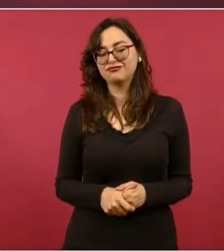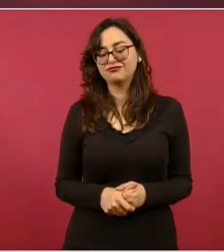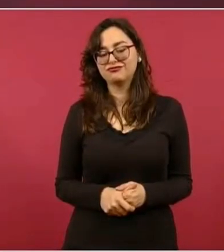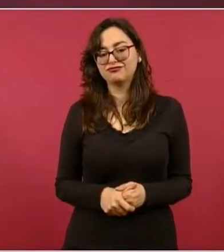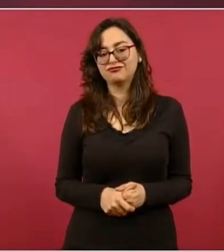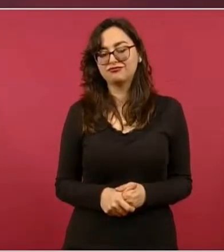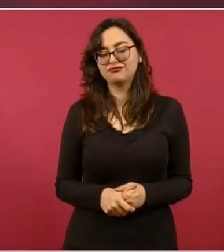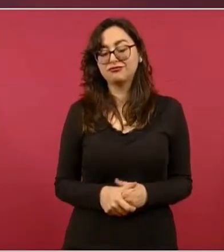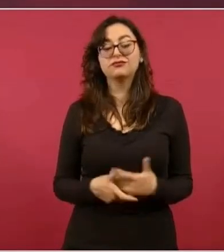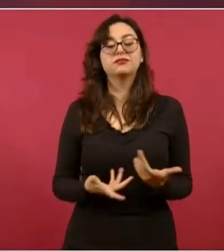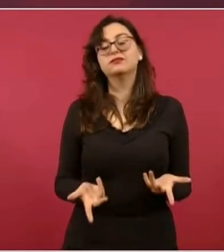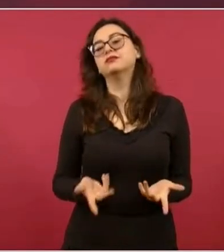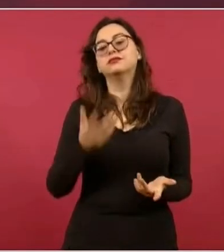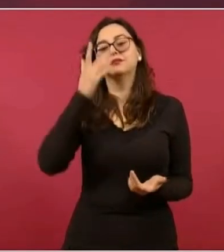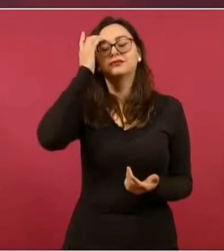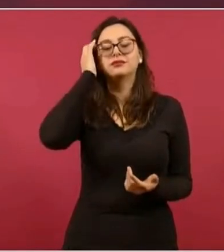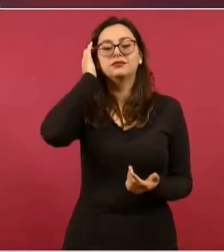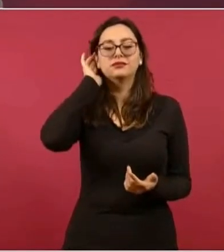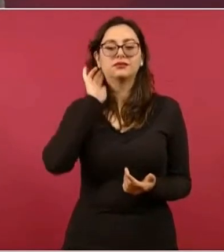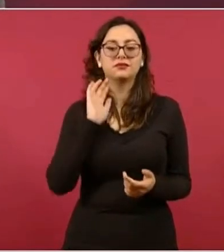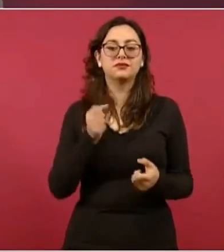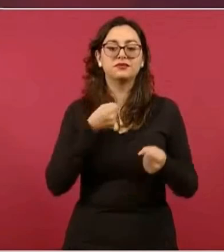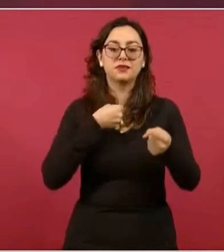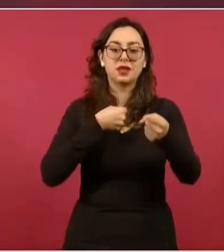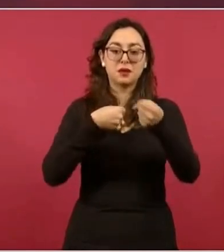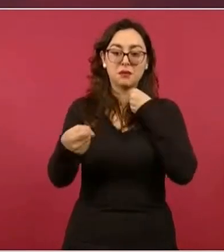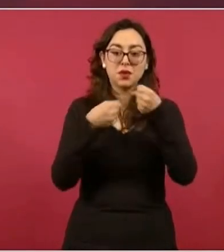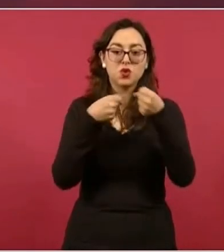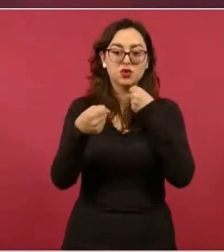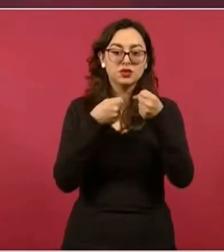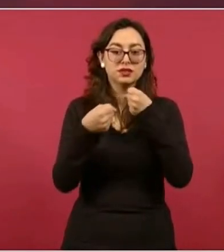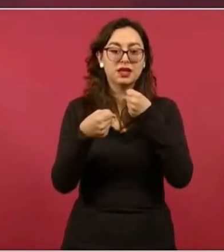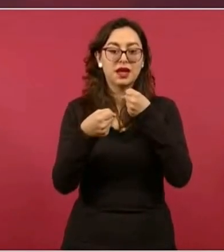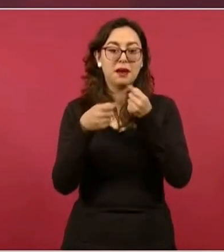los periodistas la mayoría